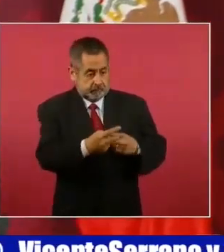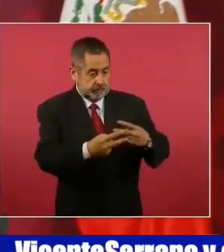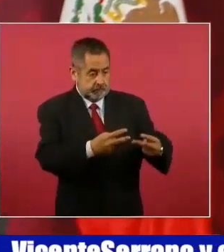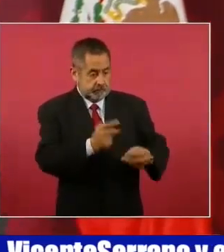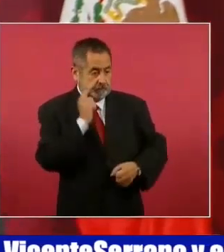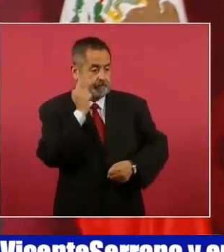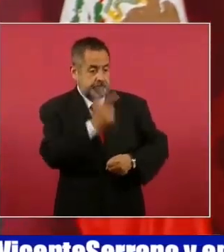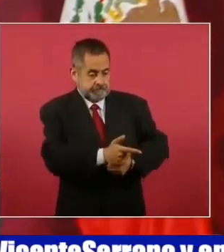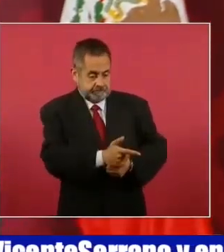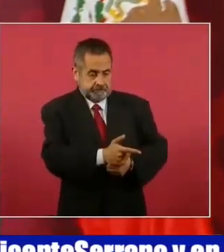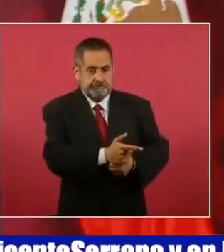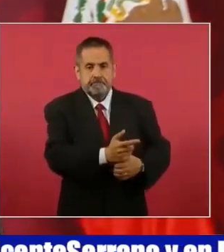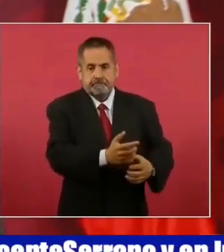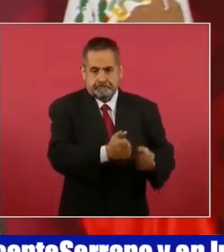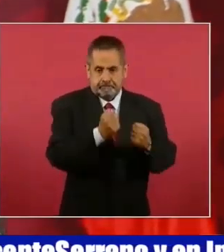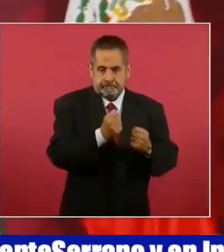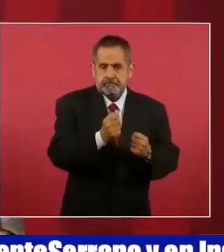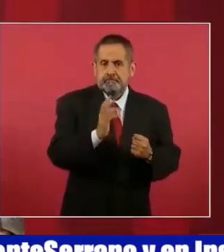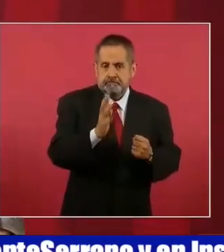entender al presidente